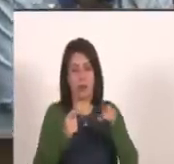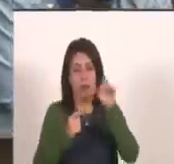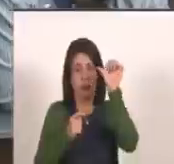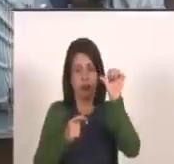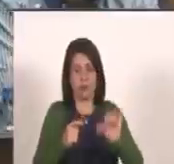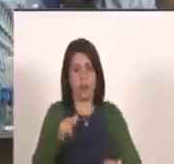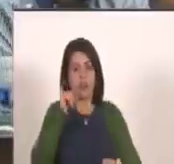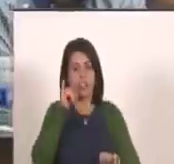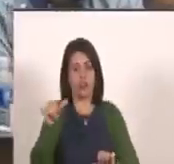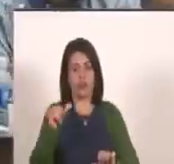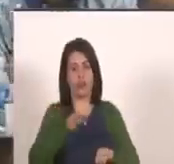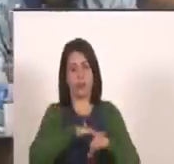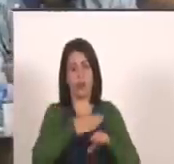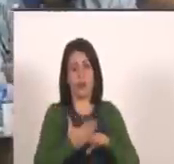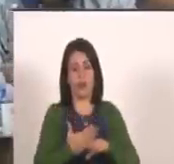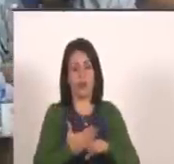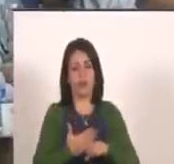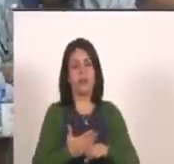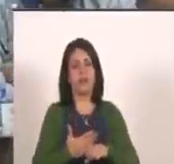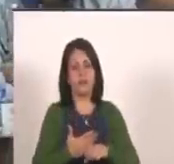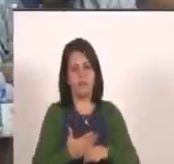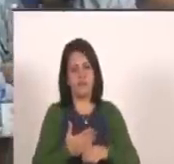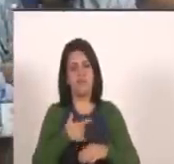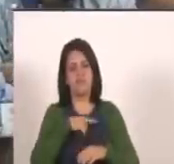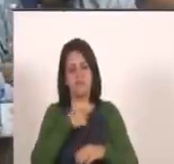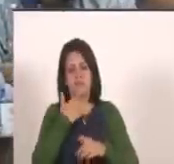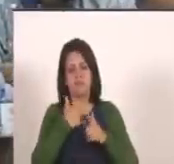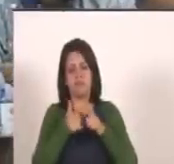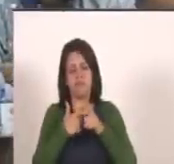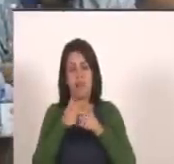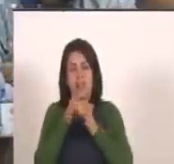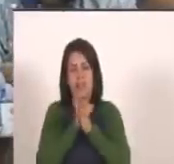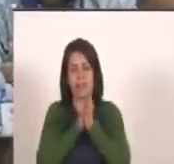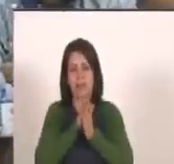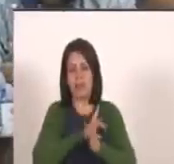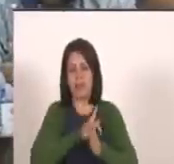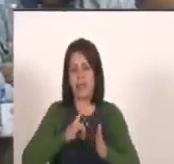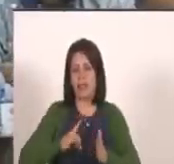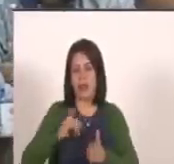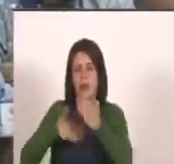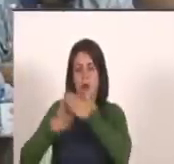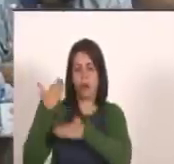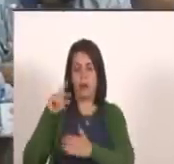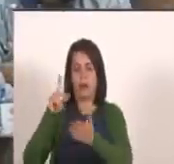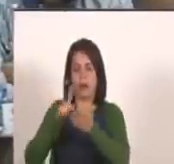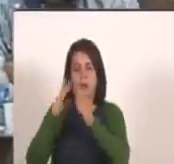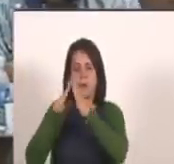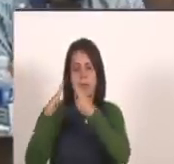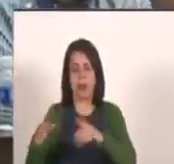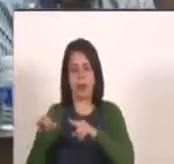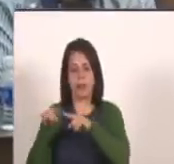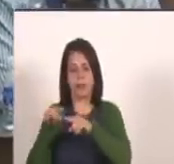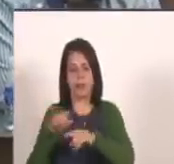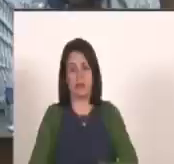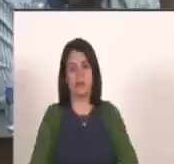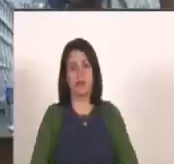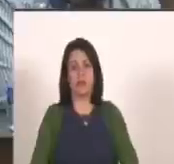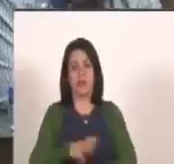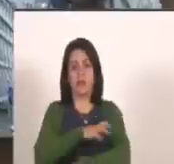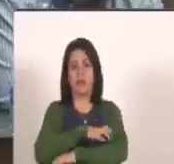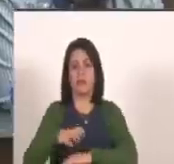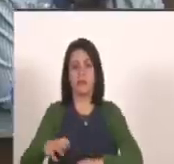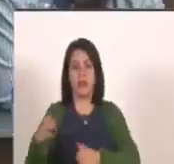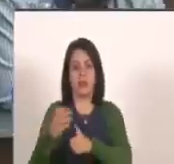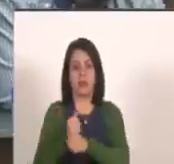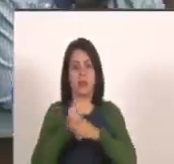ante el país, para saciar sus bajas pasiones y sus bajos instintos. En días pasados llegué a mi casa, allá en el Tigre,